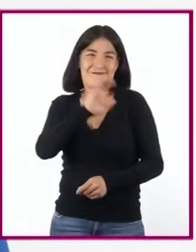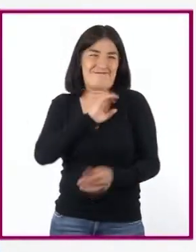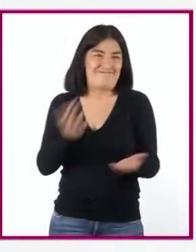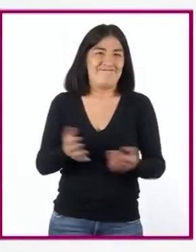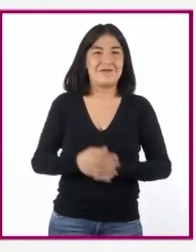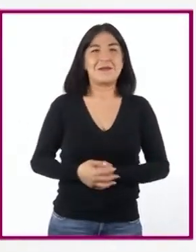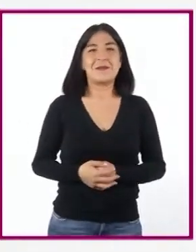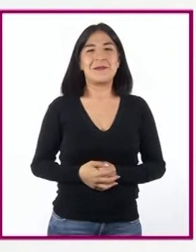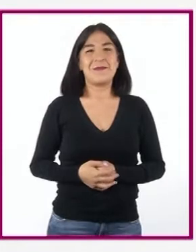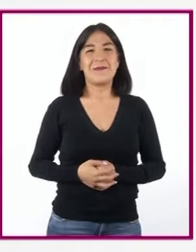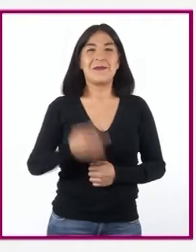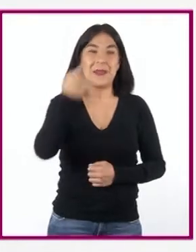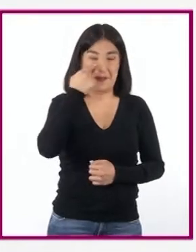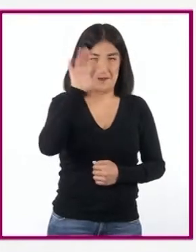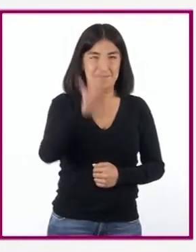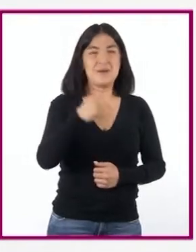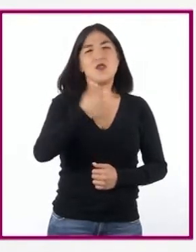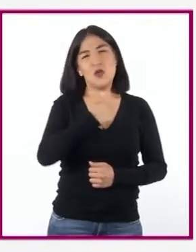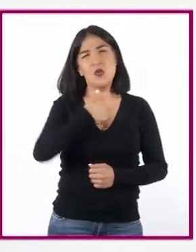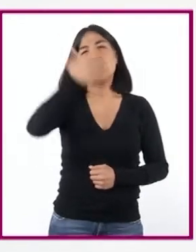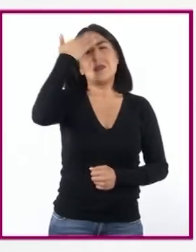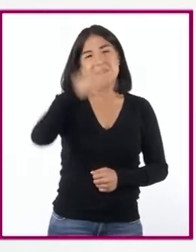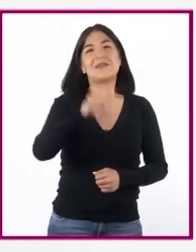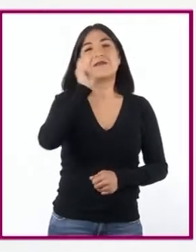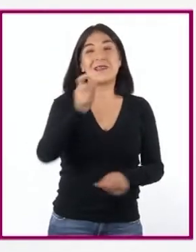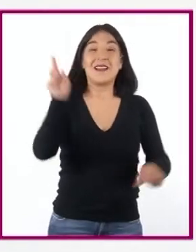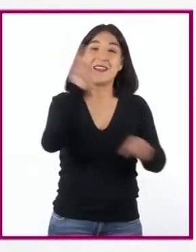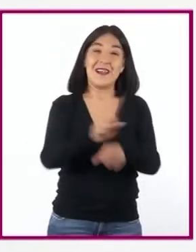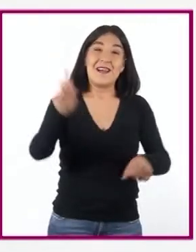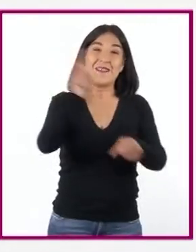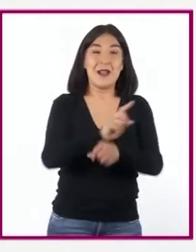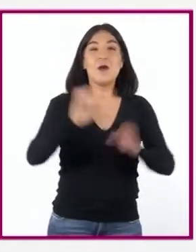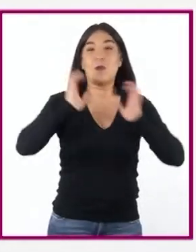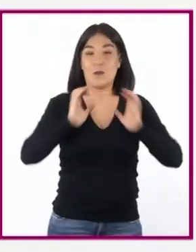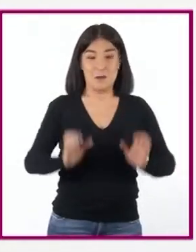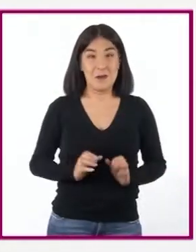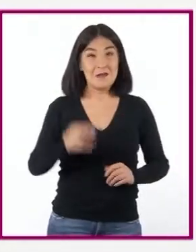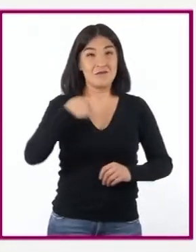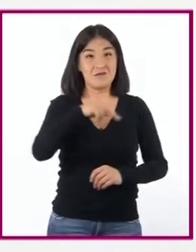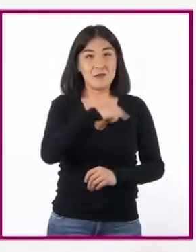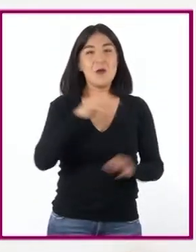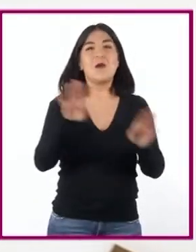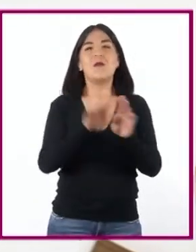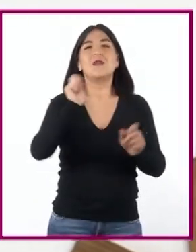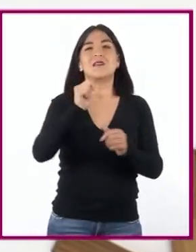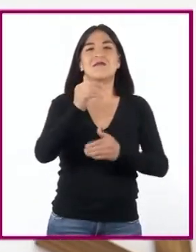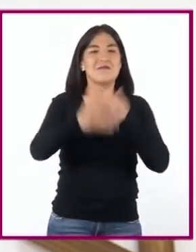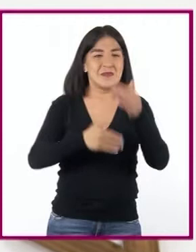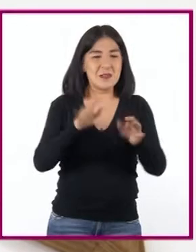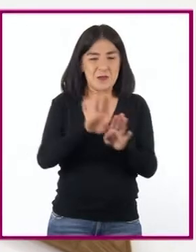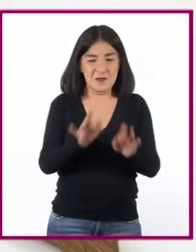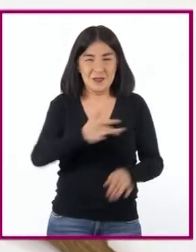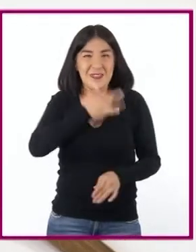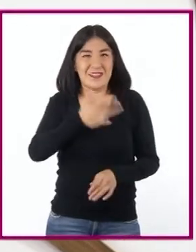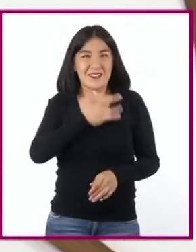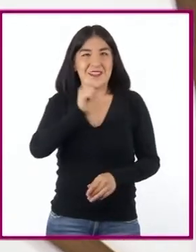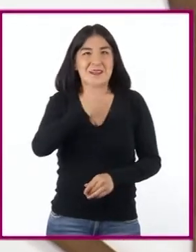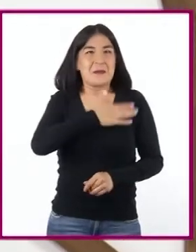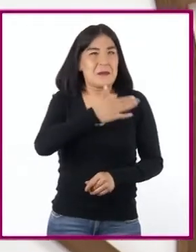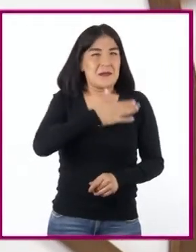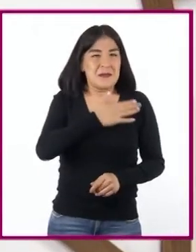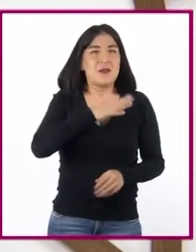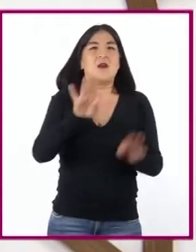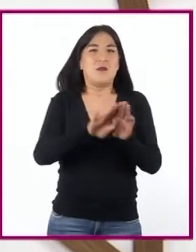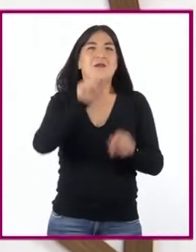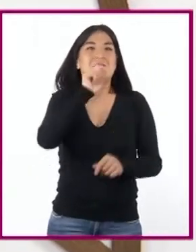Mira, lo que yo sé es que todos los días nuestro cuerpo se manifiesta a través de diversos sonidos y ritmos que normalmente